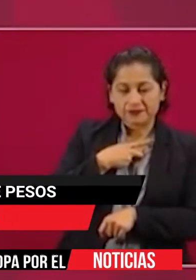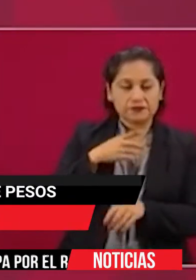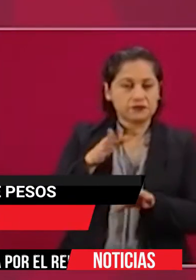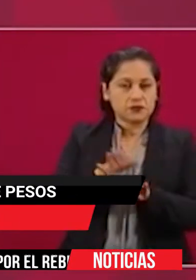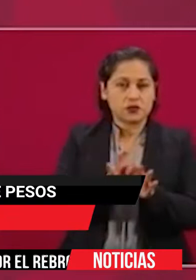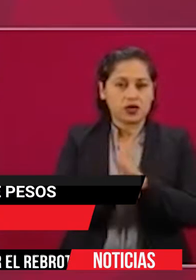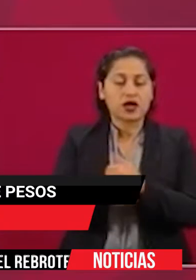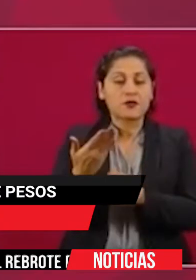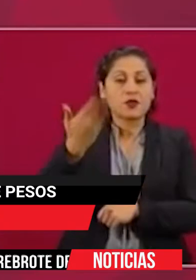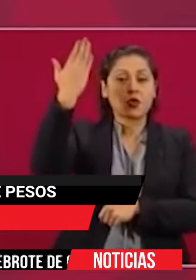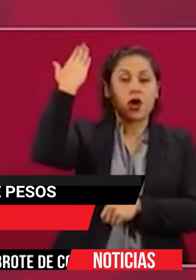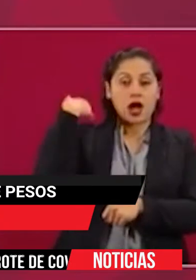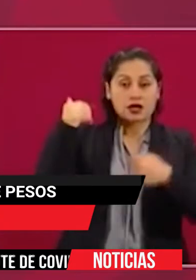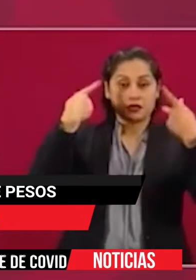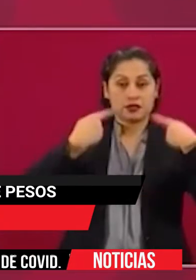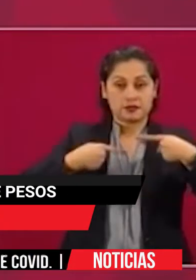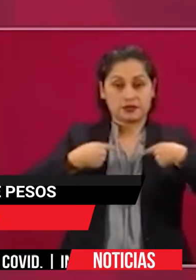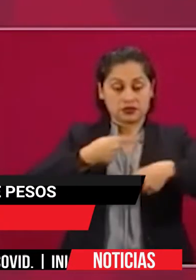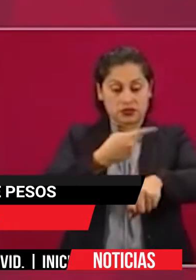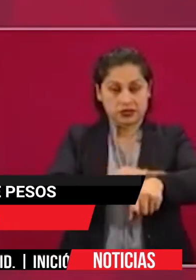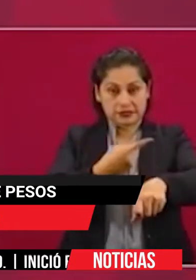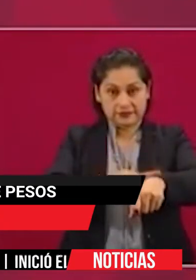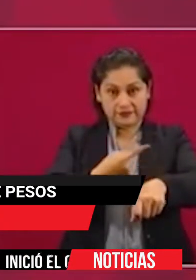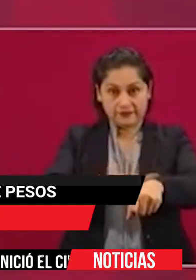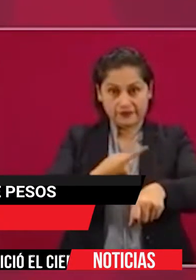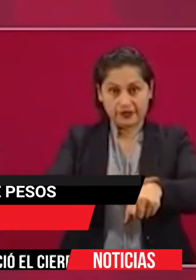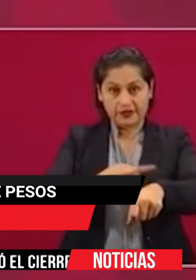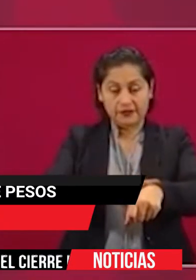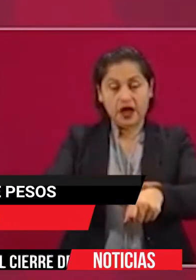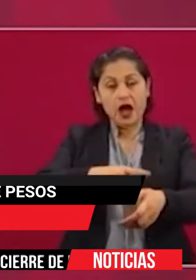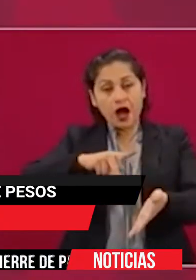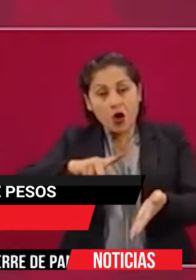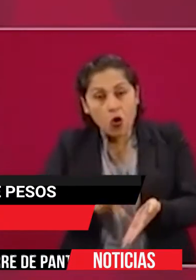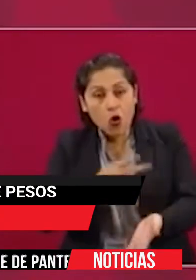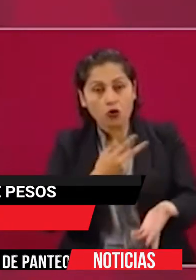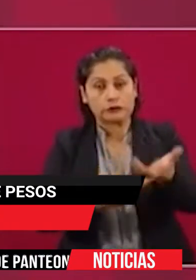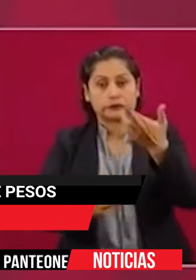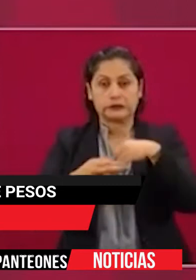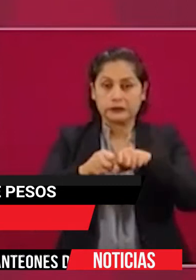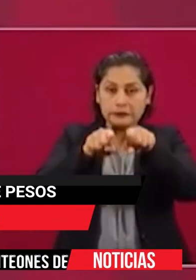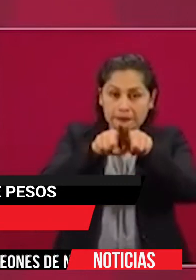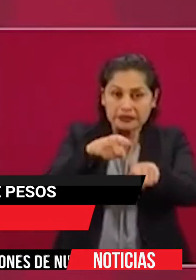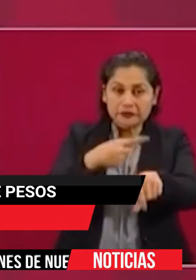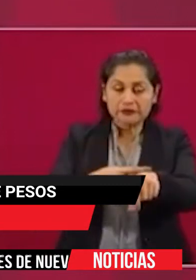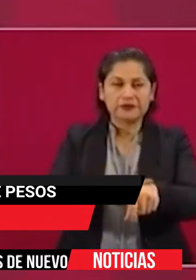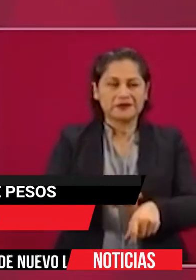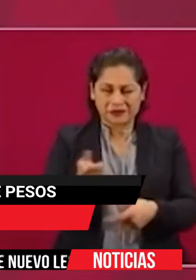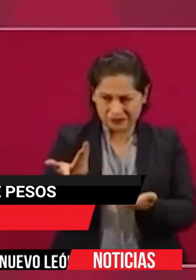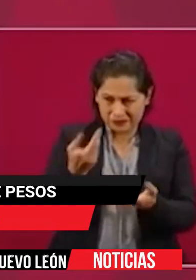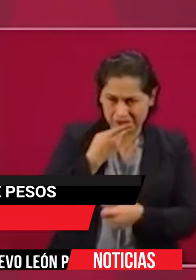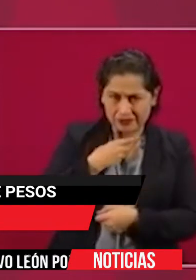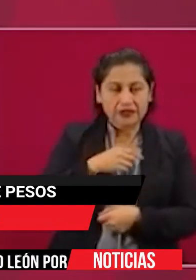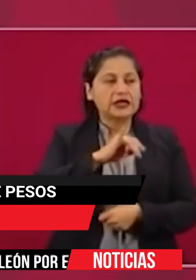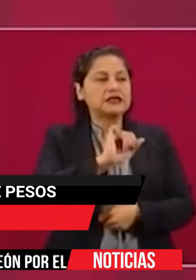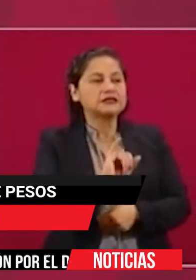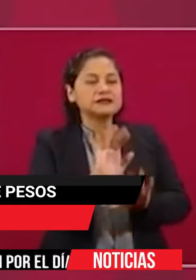el repunte de casos de COVID-19, por lo que pidió a los ciudadanos mantener medidas sanitarias para evitar contagios. En otro tema, López